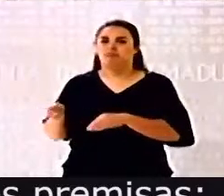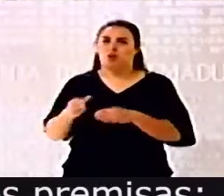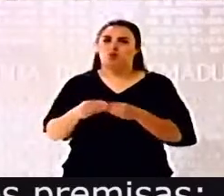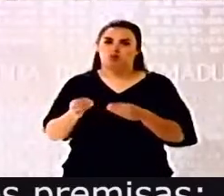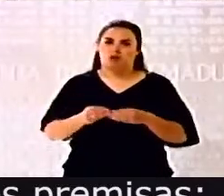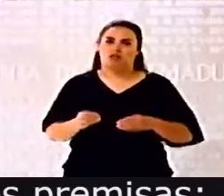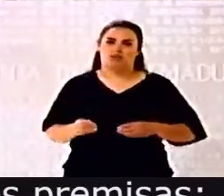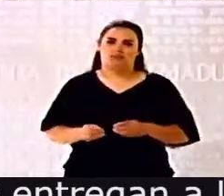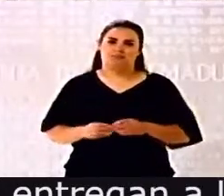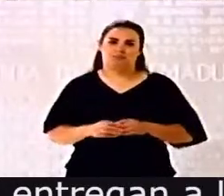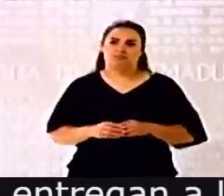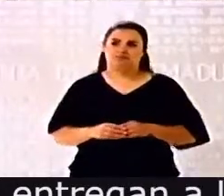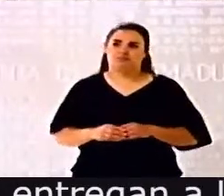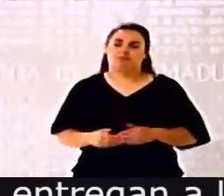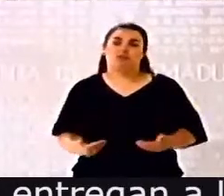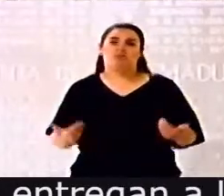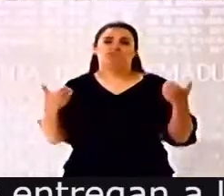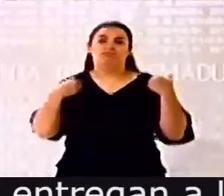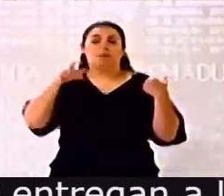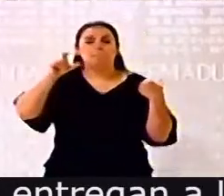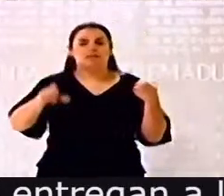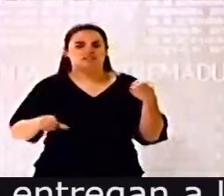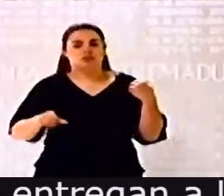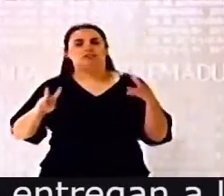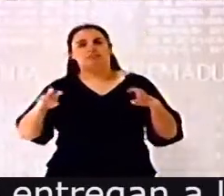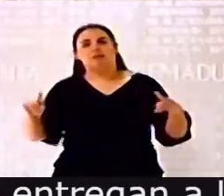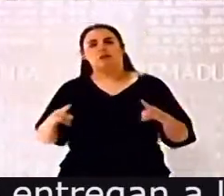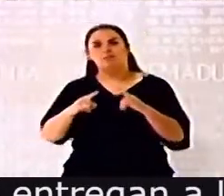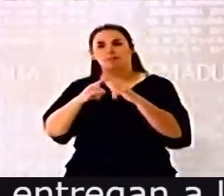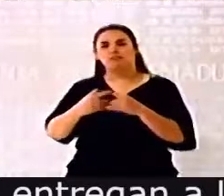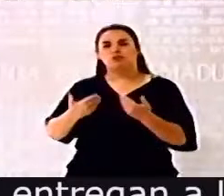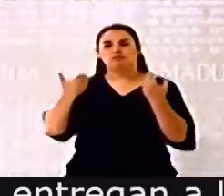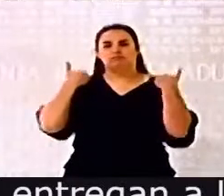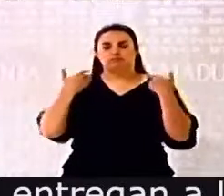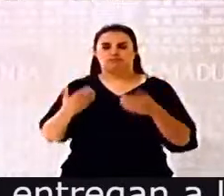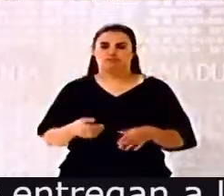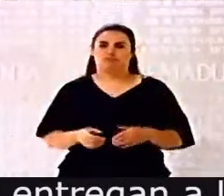usuarios por parte del personal que lleve el campamento.